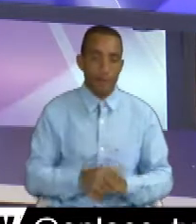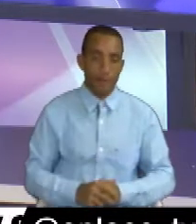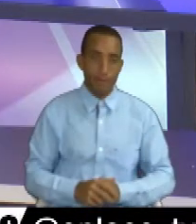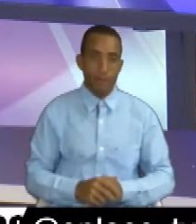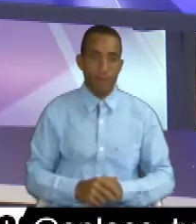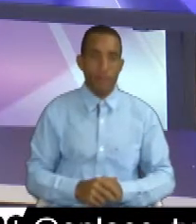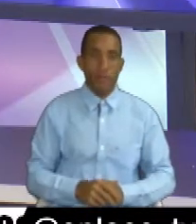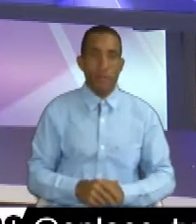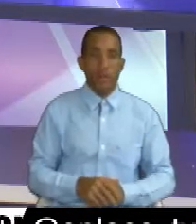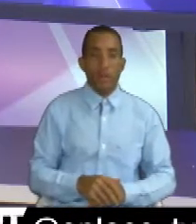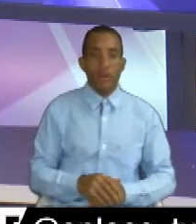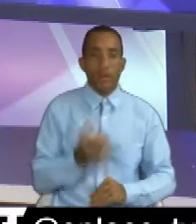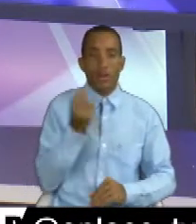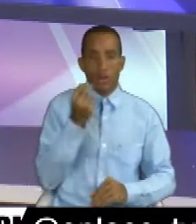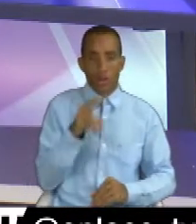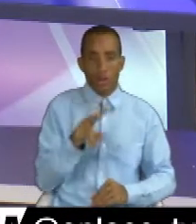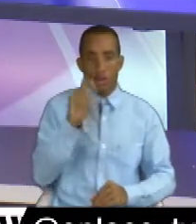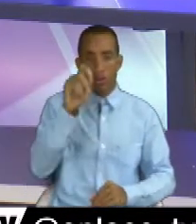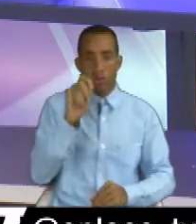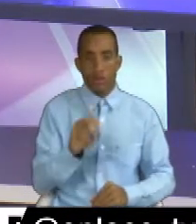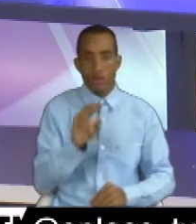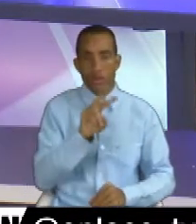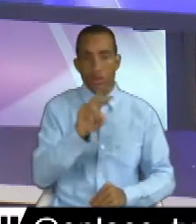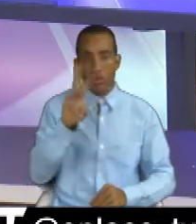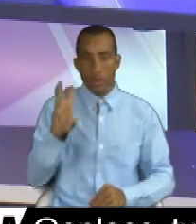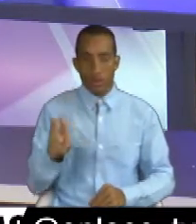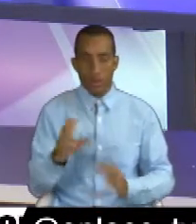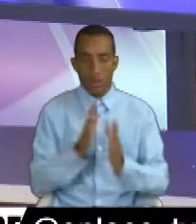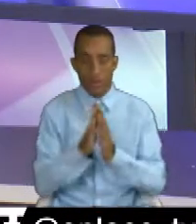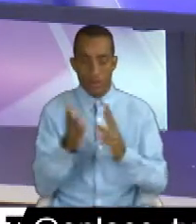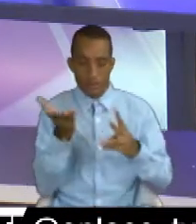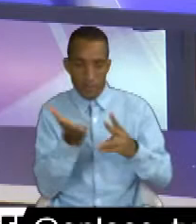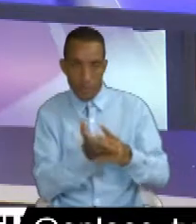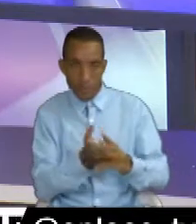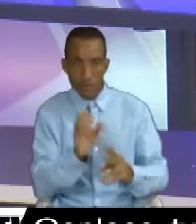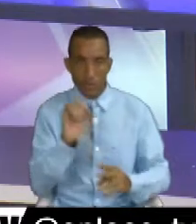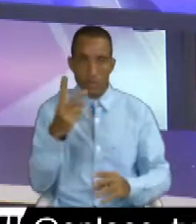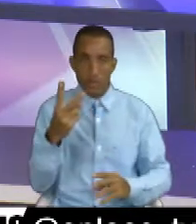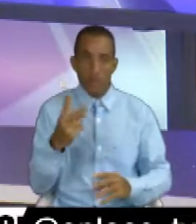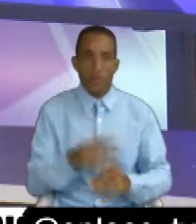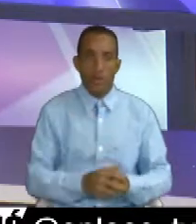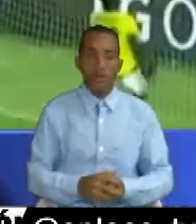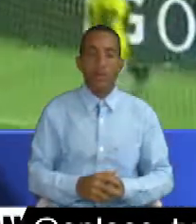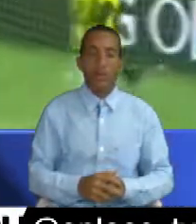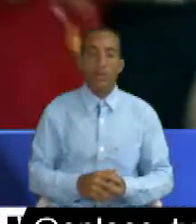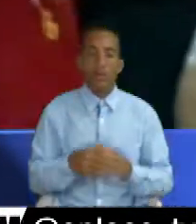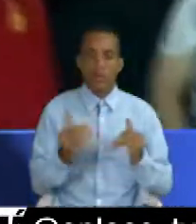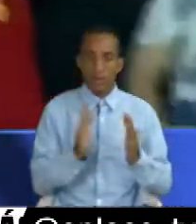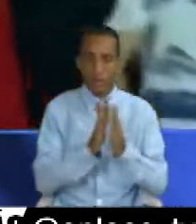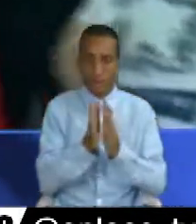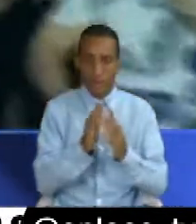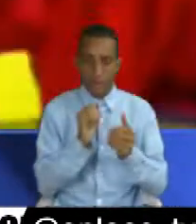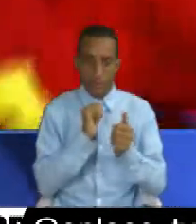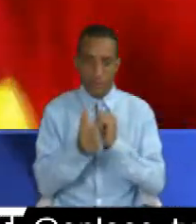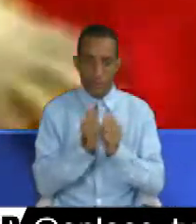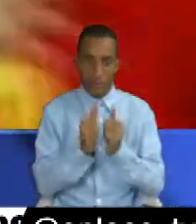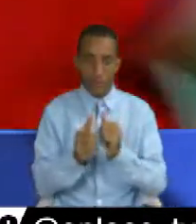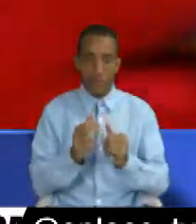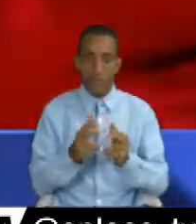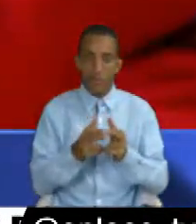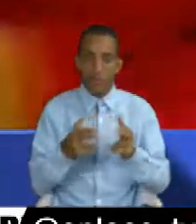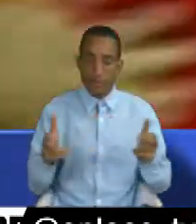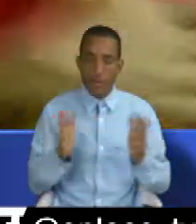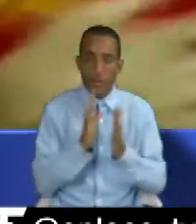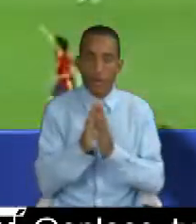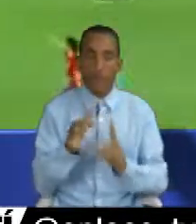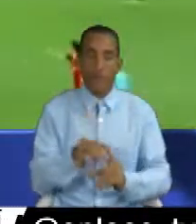12:28 minutos del mediodía, es momento de una segunda pausa en Enlace Noticias. Al regresar en instantes en la información deportiva, les tendremos un informe